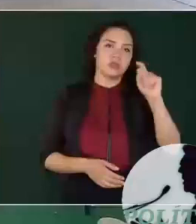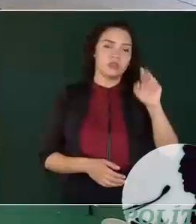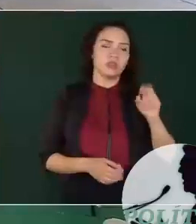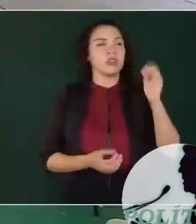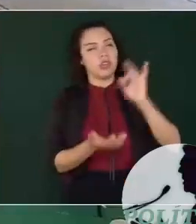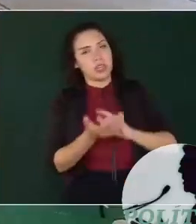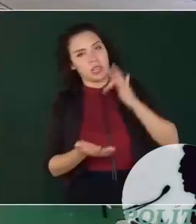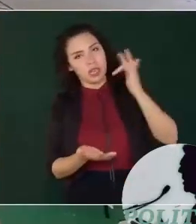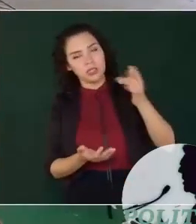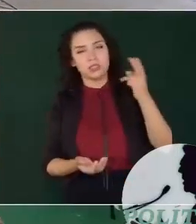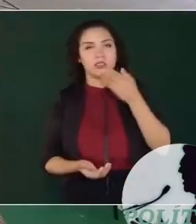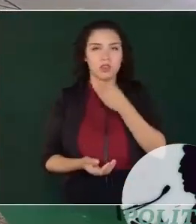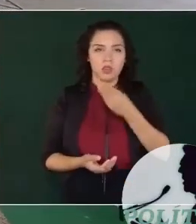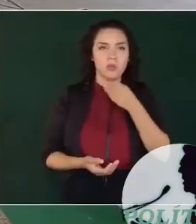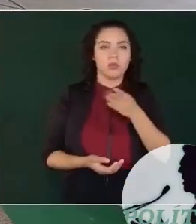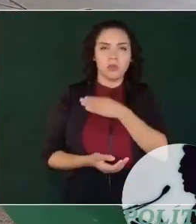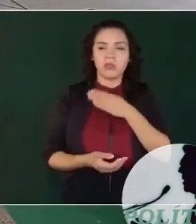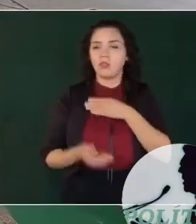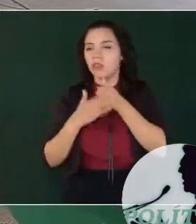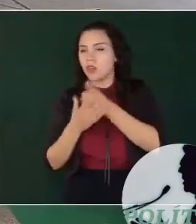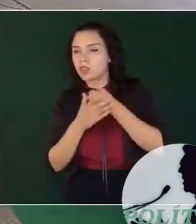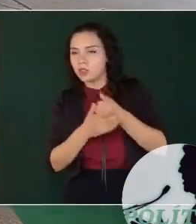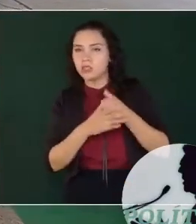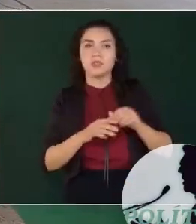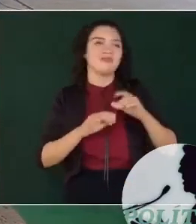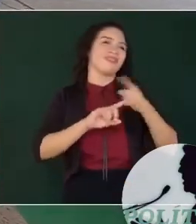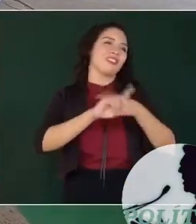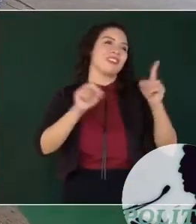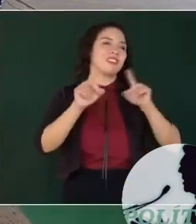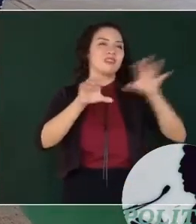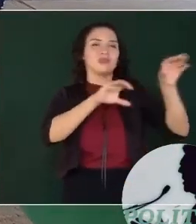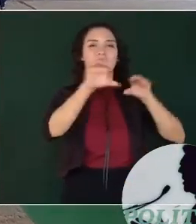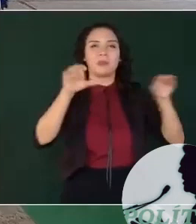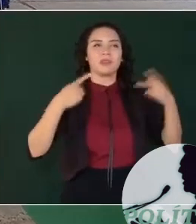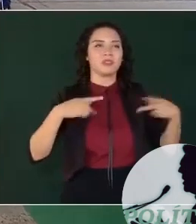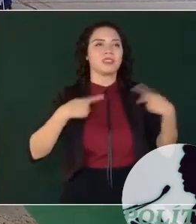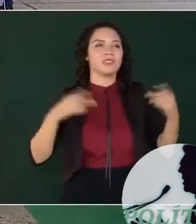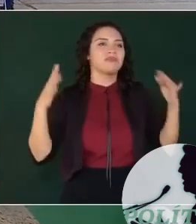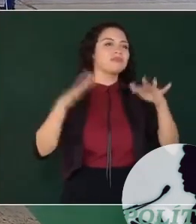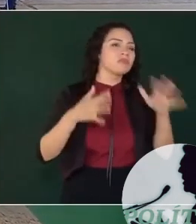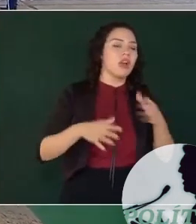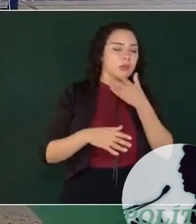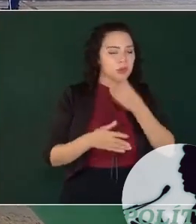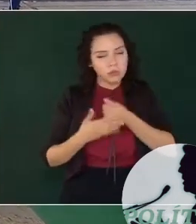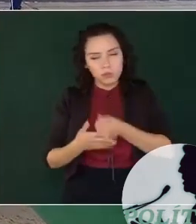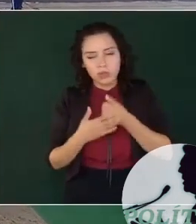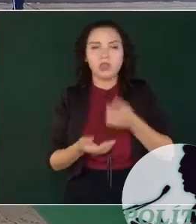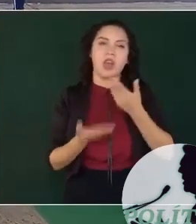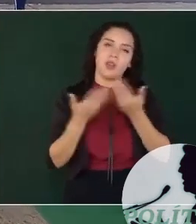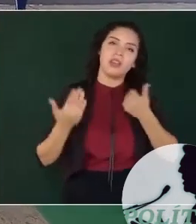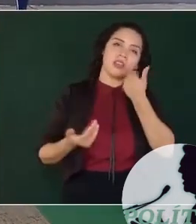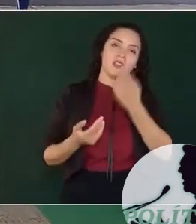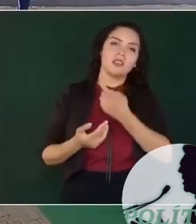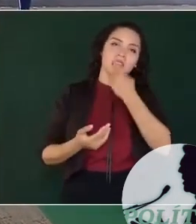que trasladarse de algunos municipios a la capital, que era Ciudad Victoria, y en ese sentido pues hago hacer llegar